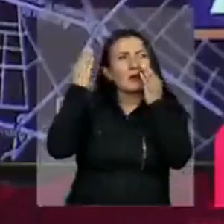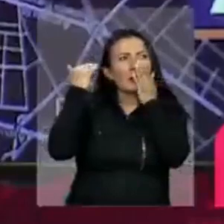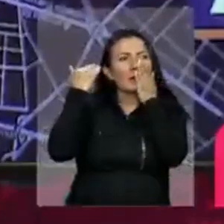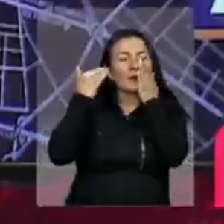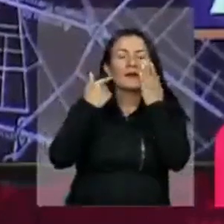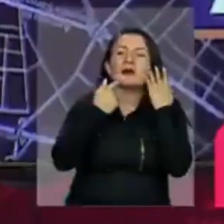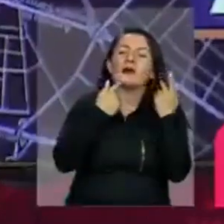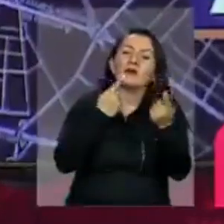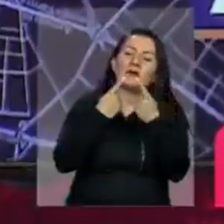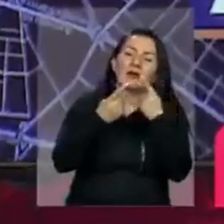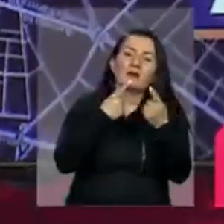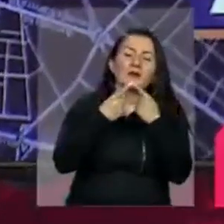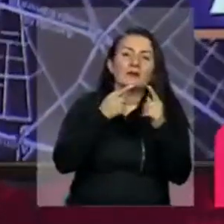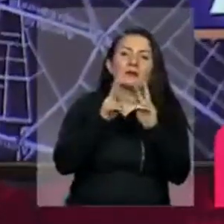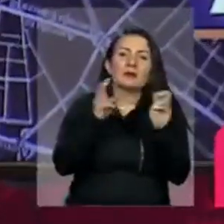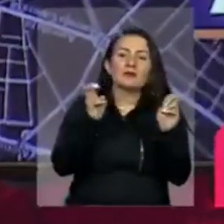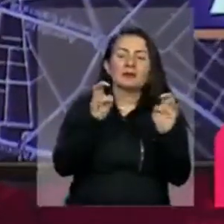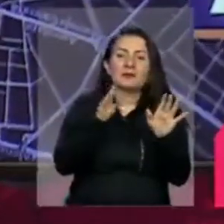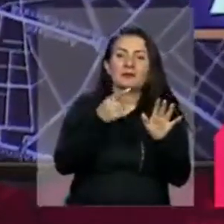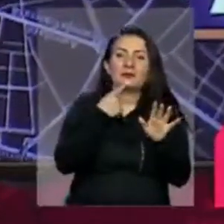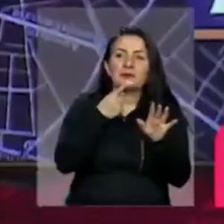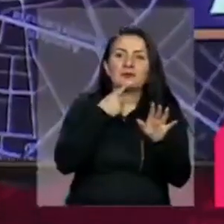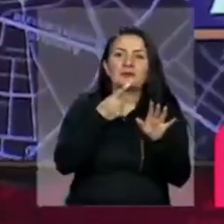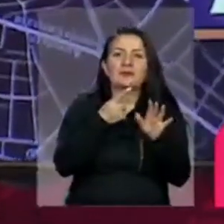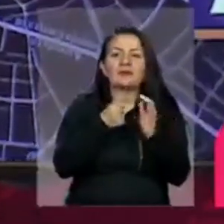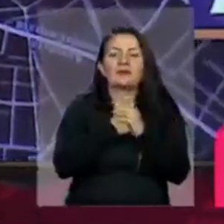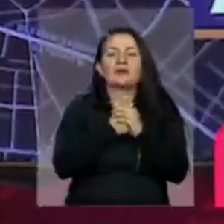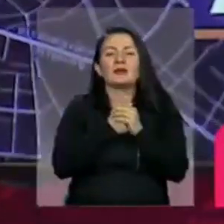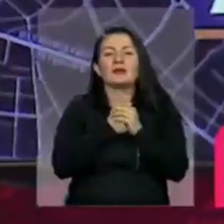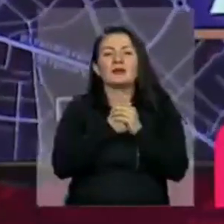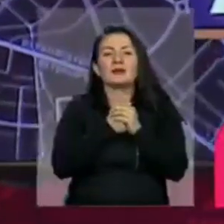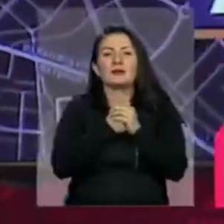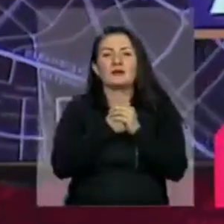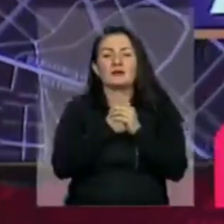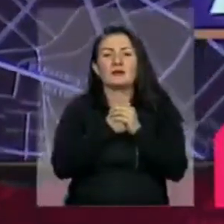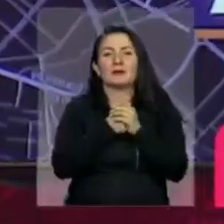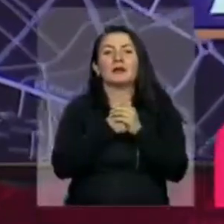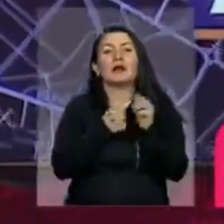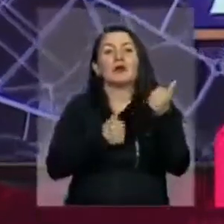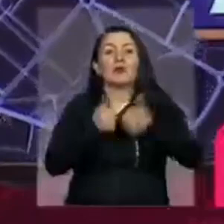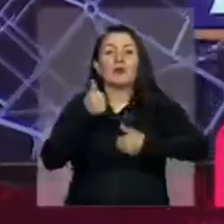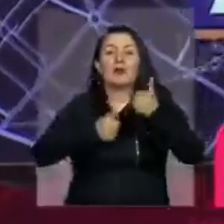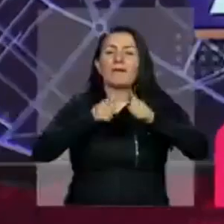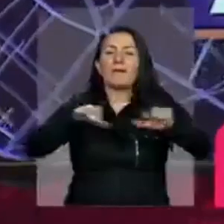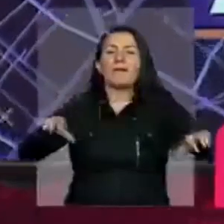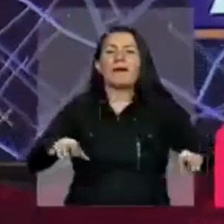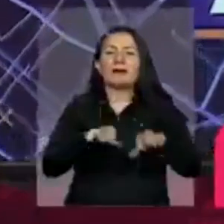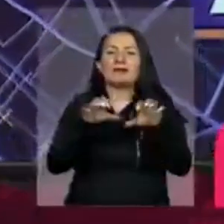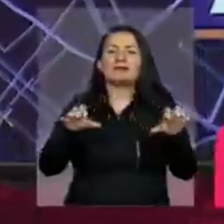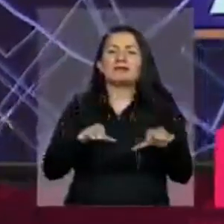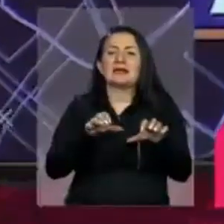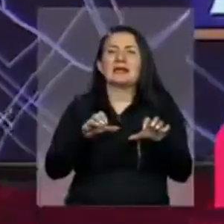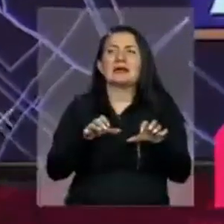hablando, creo que también Vanessa en algún punto lo habló, fue de hacer una